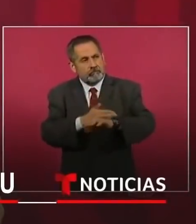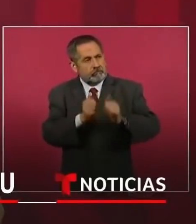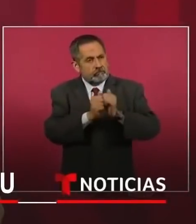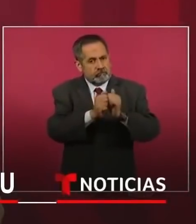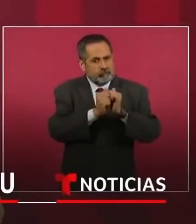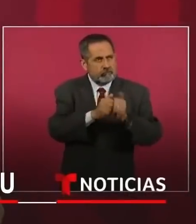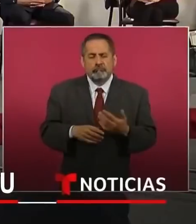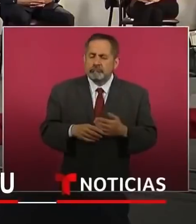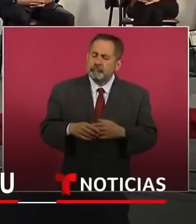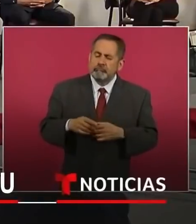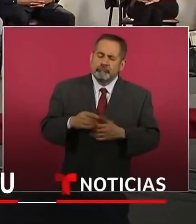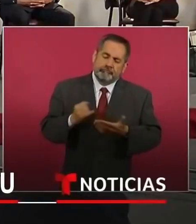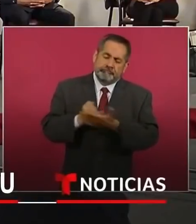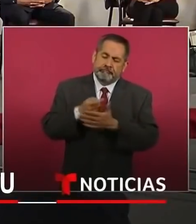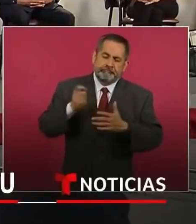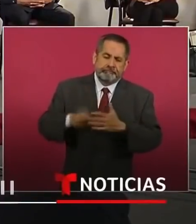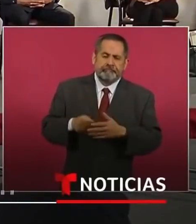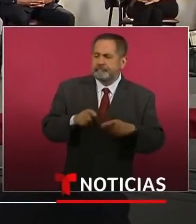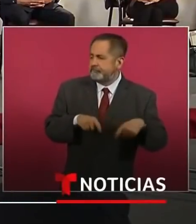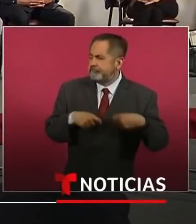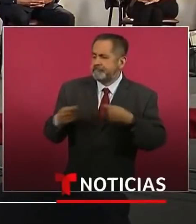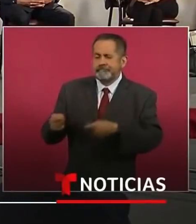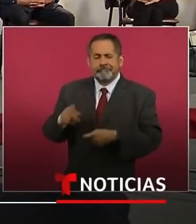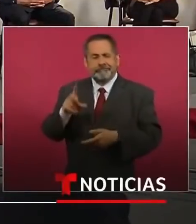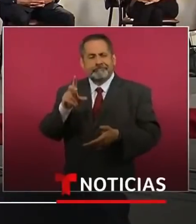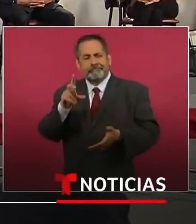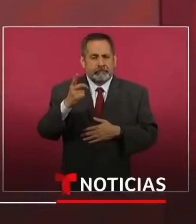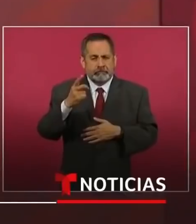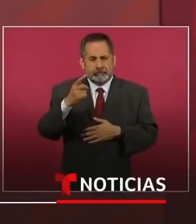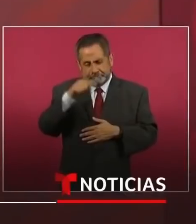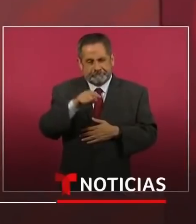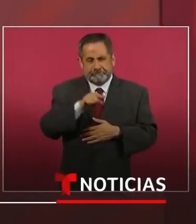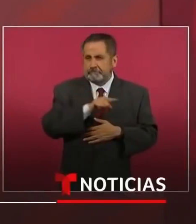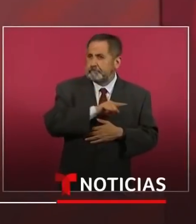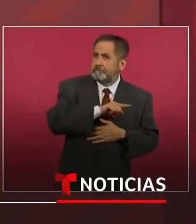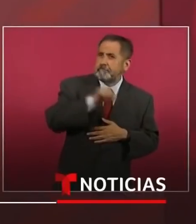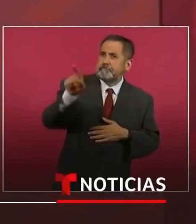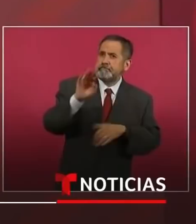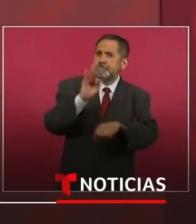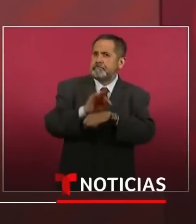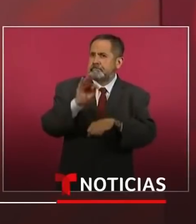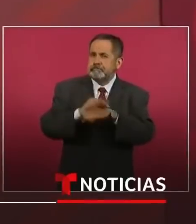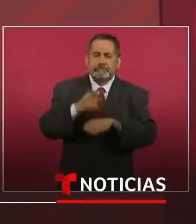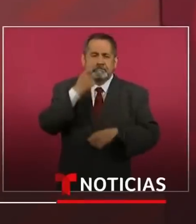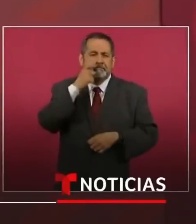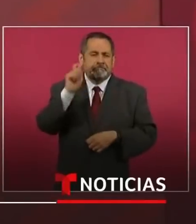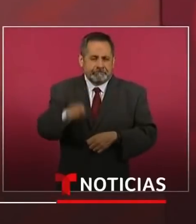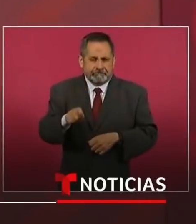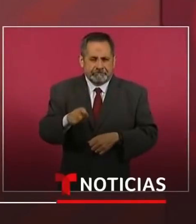es urgente. Enviar 30,000 millones de dólares para la defensa en Ucrania.